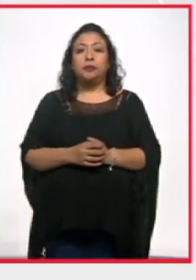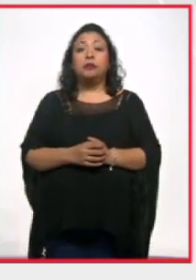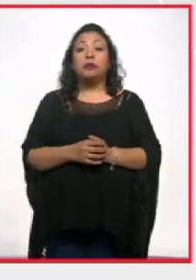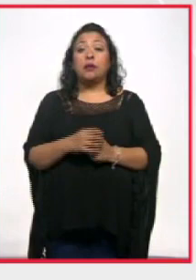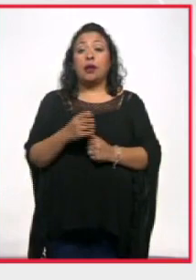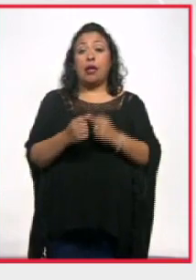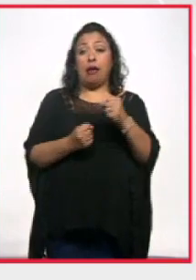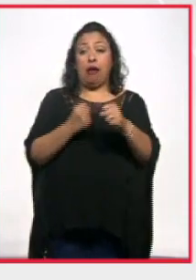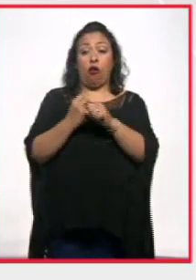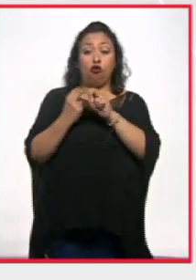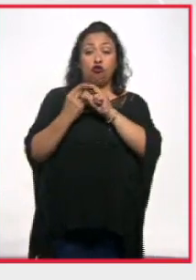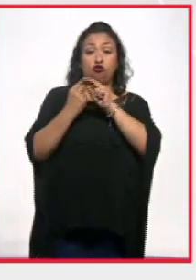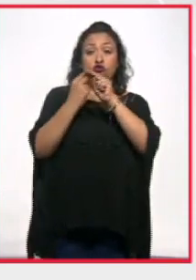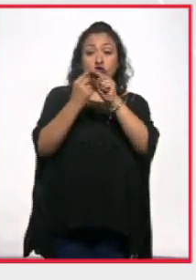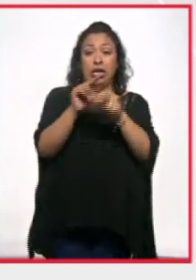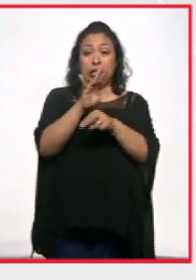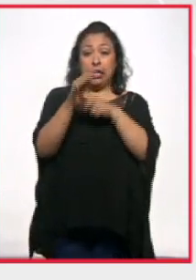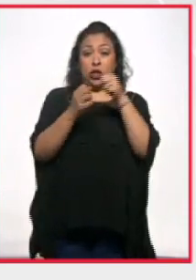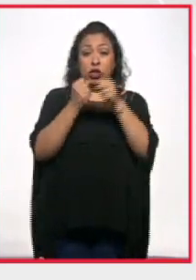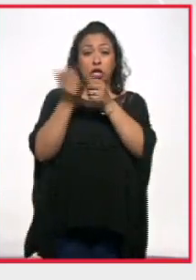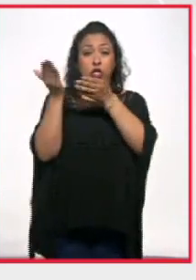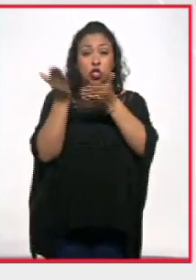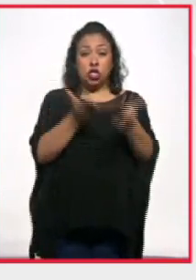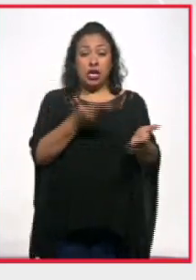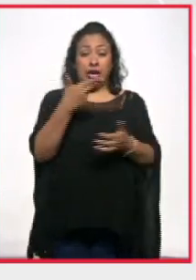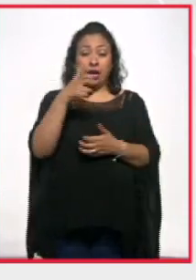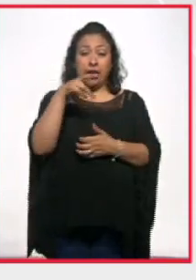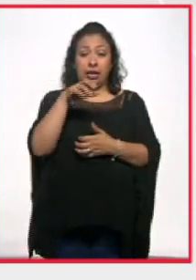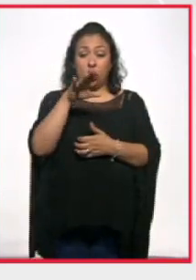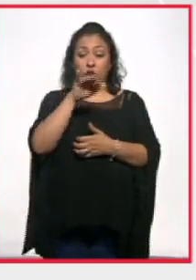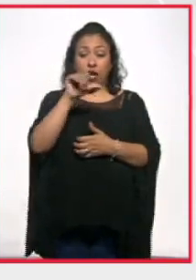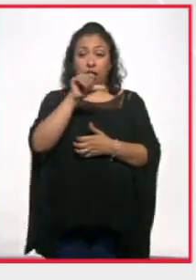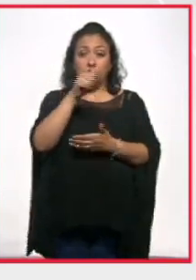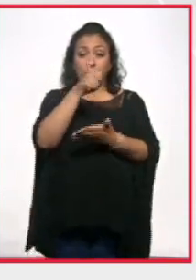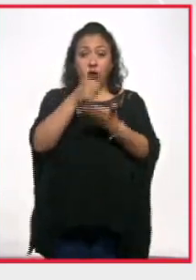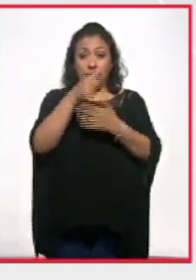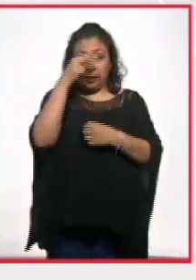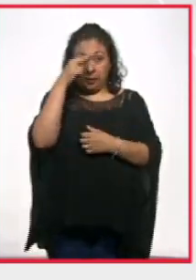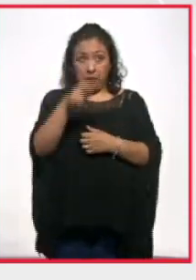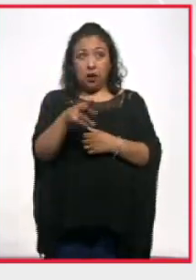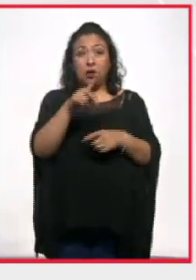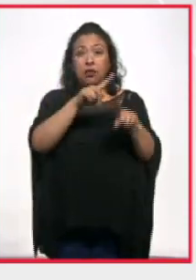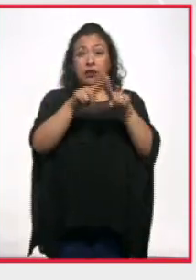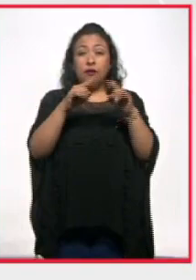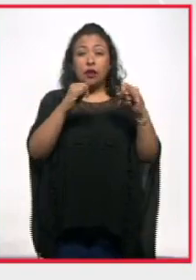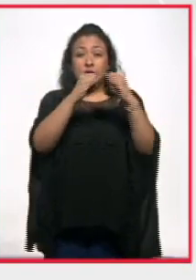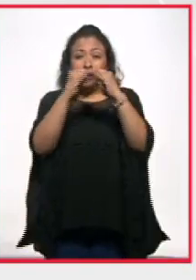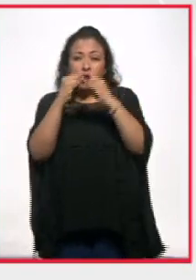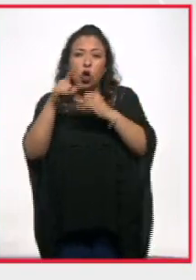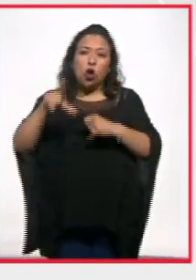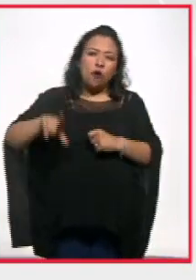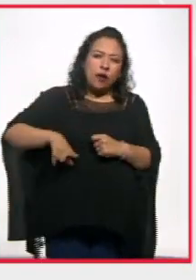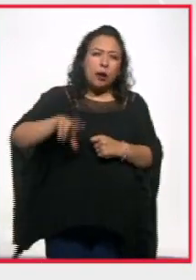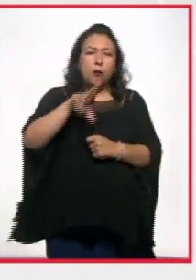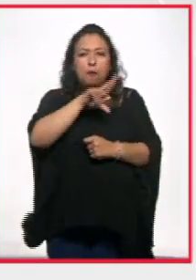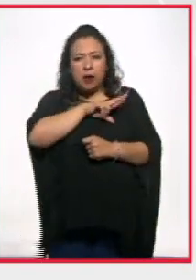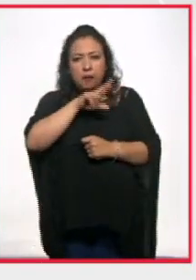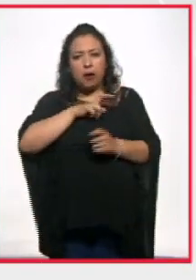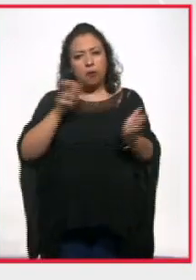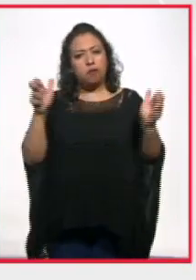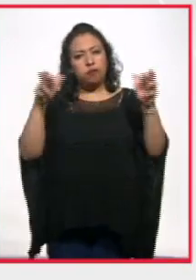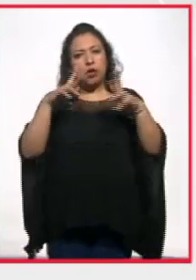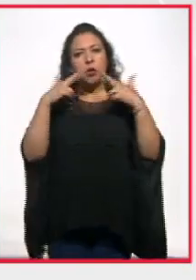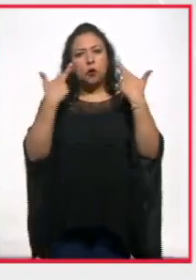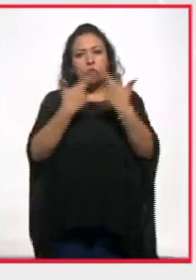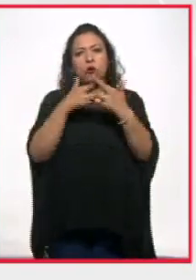En el año en que se conmemora medio milenio de la llegada de Hernán Cortés a la Ciudad de México, diversas organizaciones públicas y privadas se reúnen